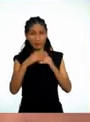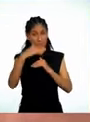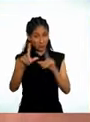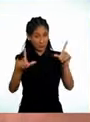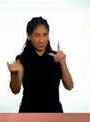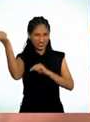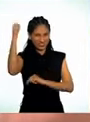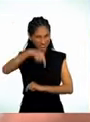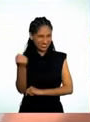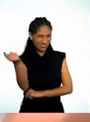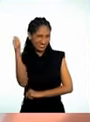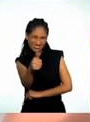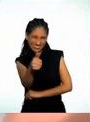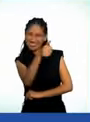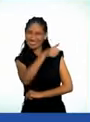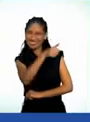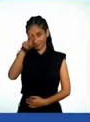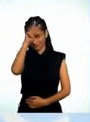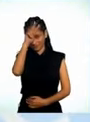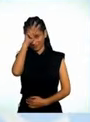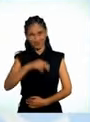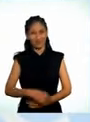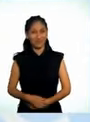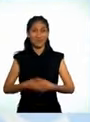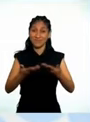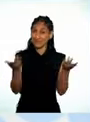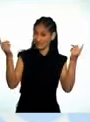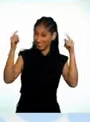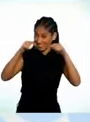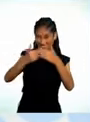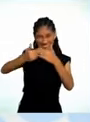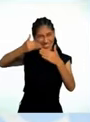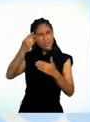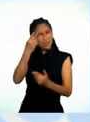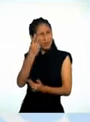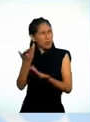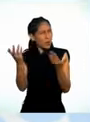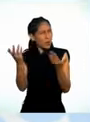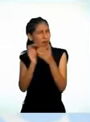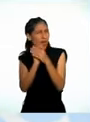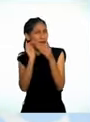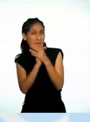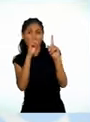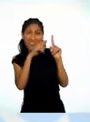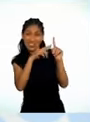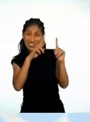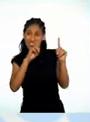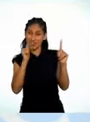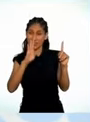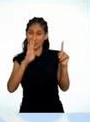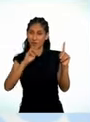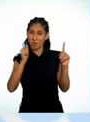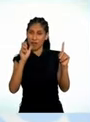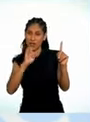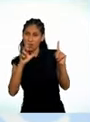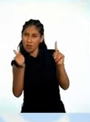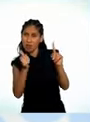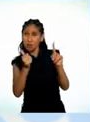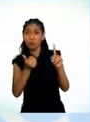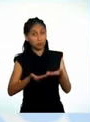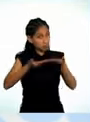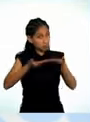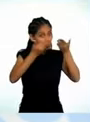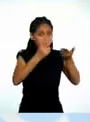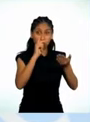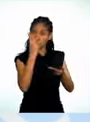nuestro siguiente bloque ya volvemos en el bloque anterior vimos a nuestra amiga rafaela quien recibió tres regalos cuáles